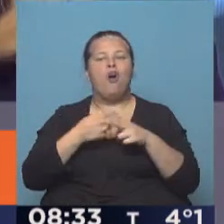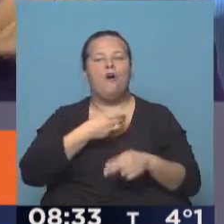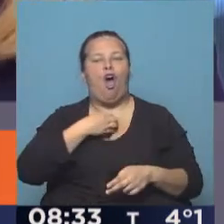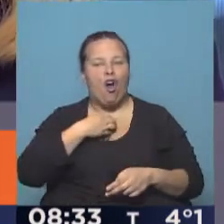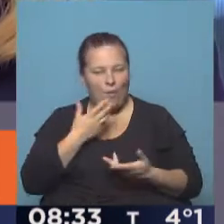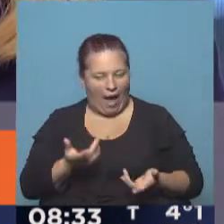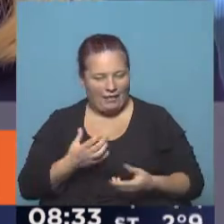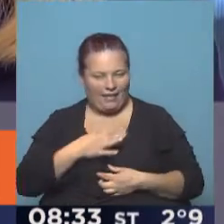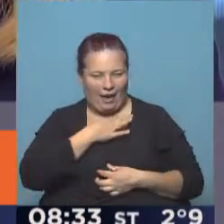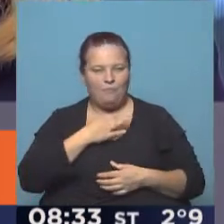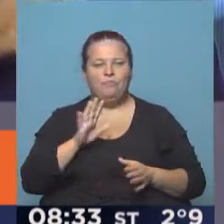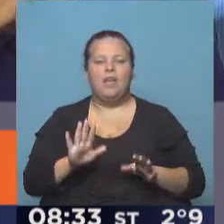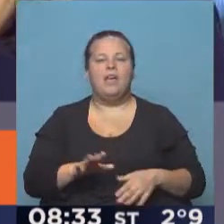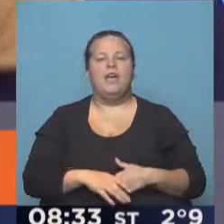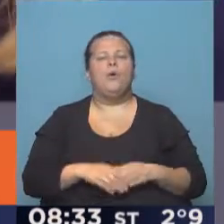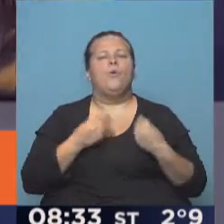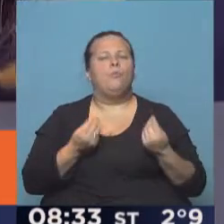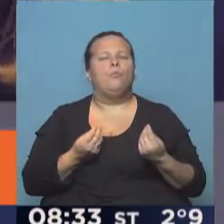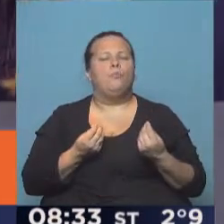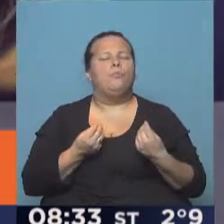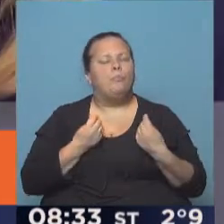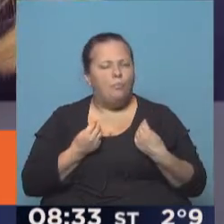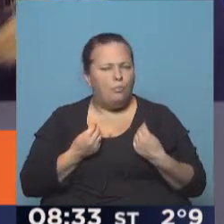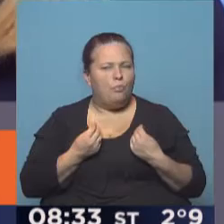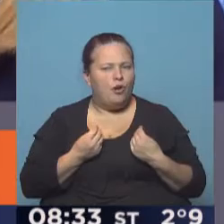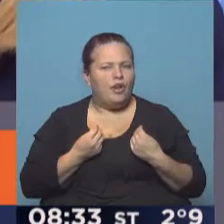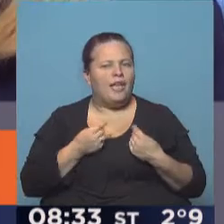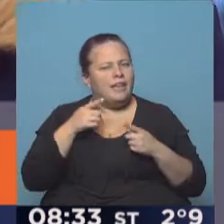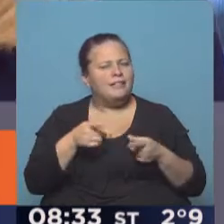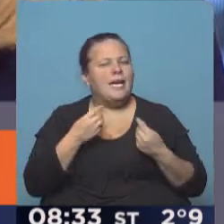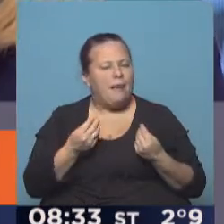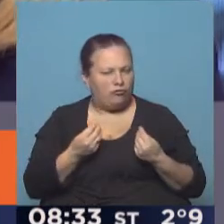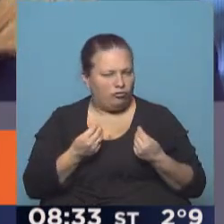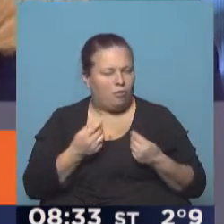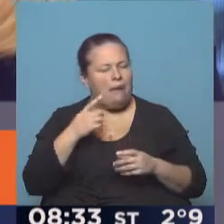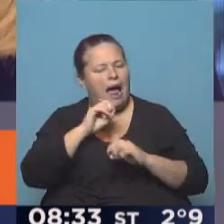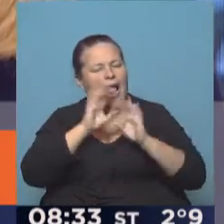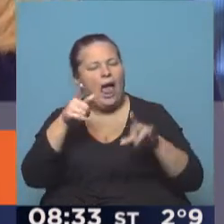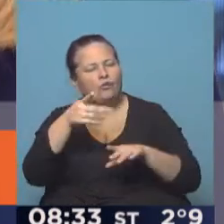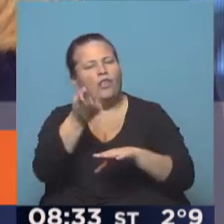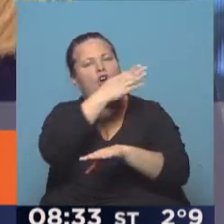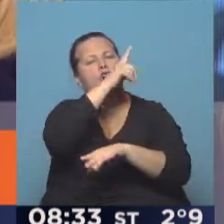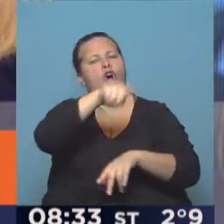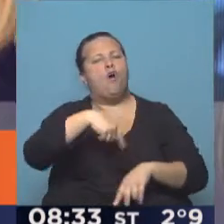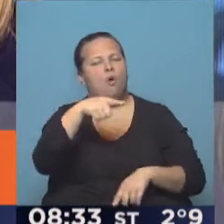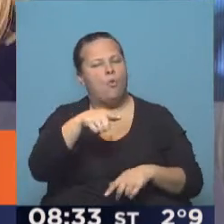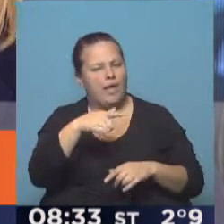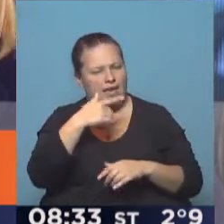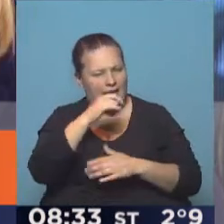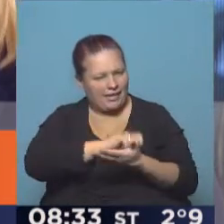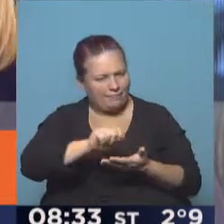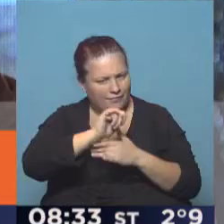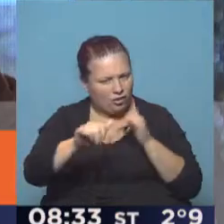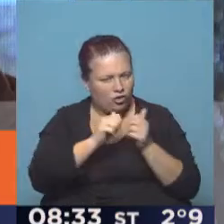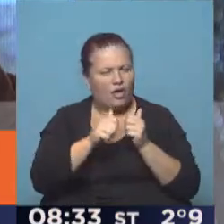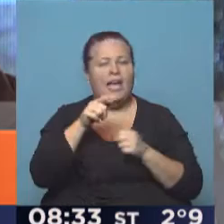corbatas. ¿Por qué ese hecho? Primero, para ver un poco ustedes de dónde viene esa necesidad de escribir.